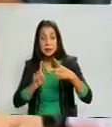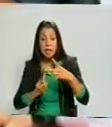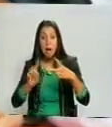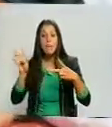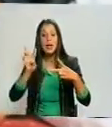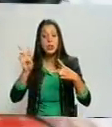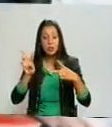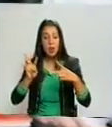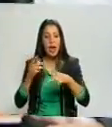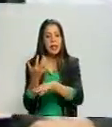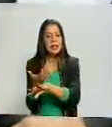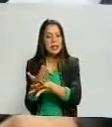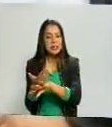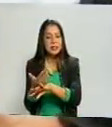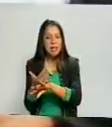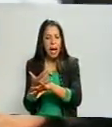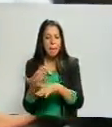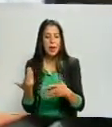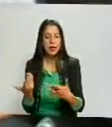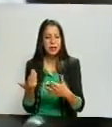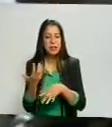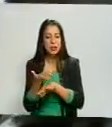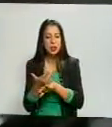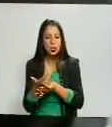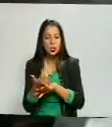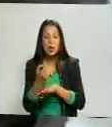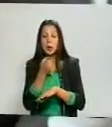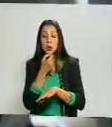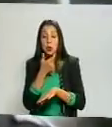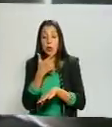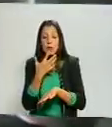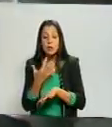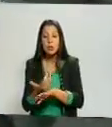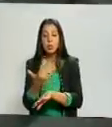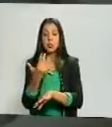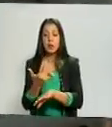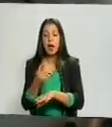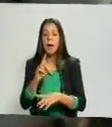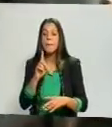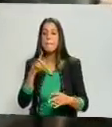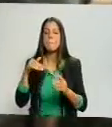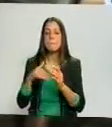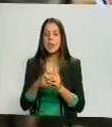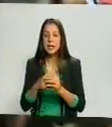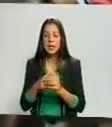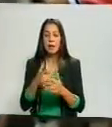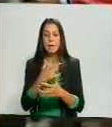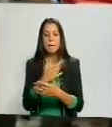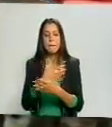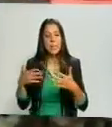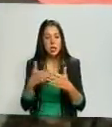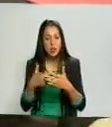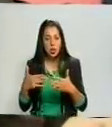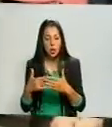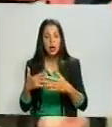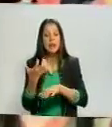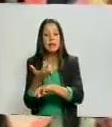diamante, estamos hablando de un potencial de 1.000 millones de quilates de